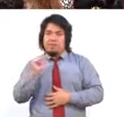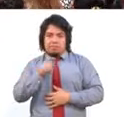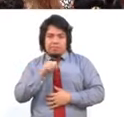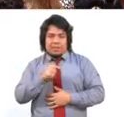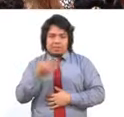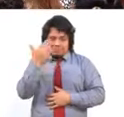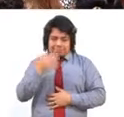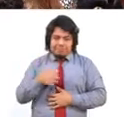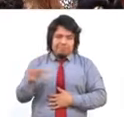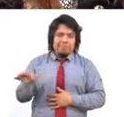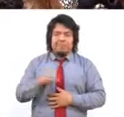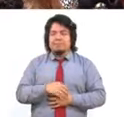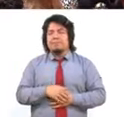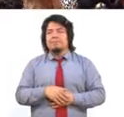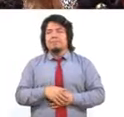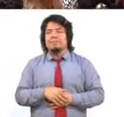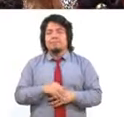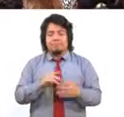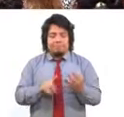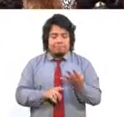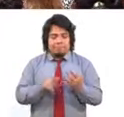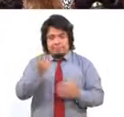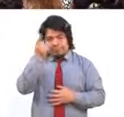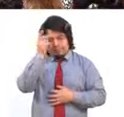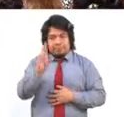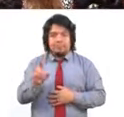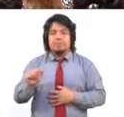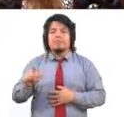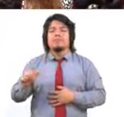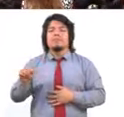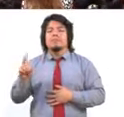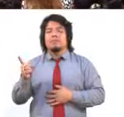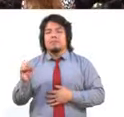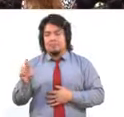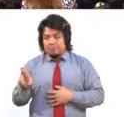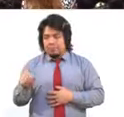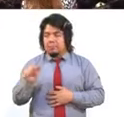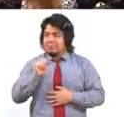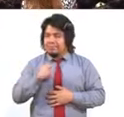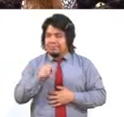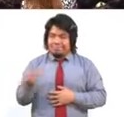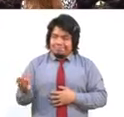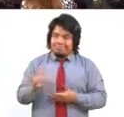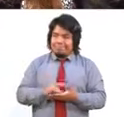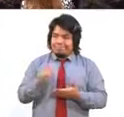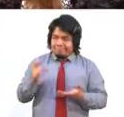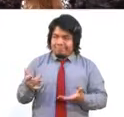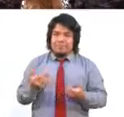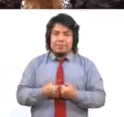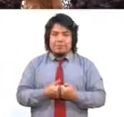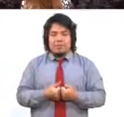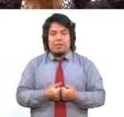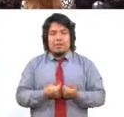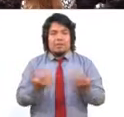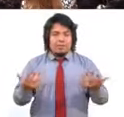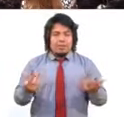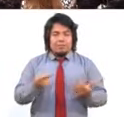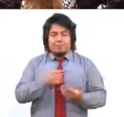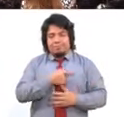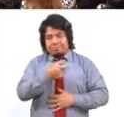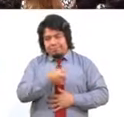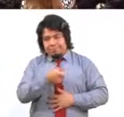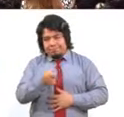comisionada para tal evento, el doctor Salvador Guerrero, Chiprés, gracias, muy amable, presidente, y saludo